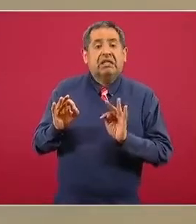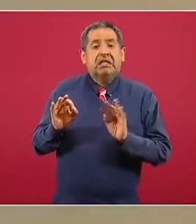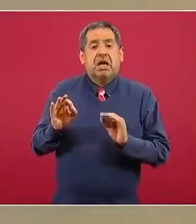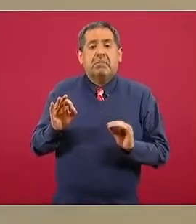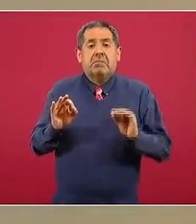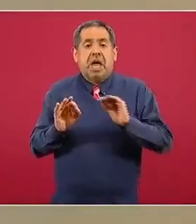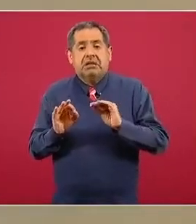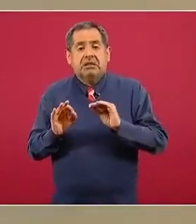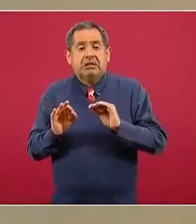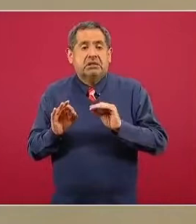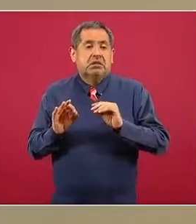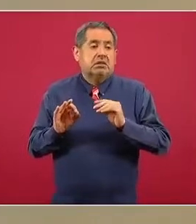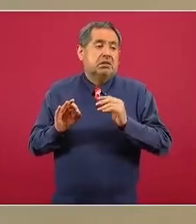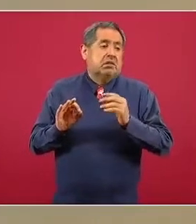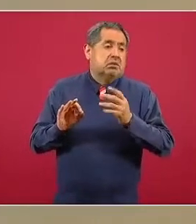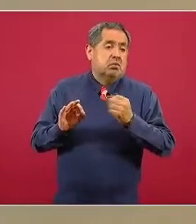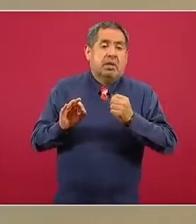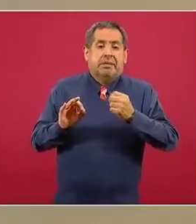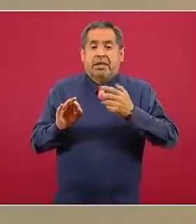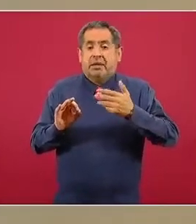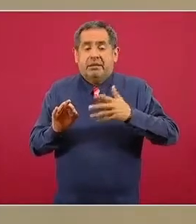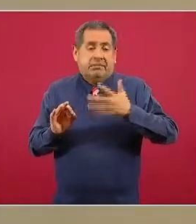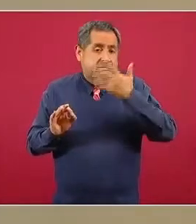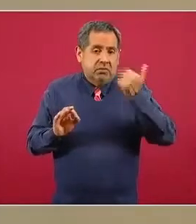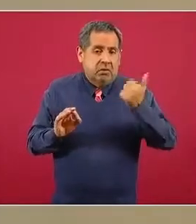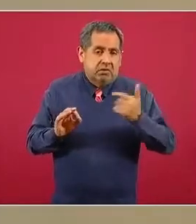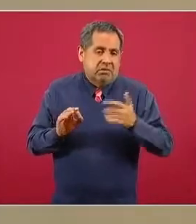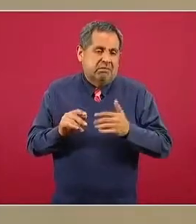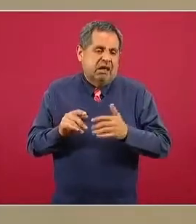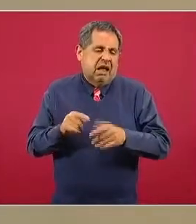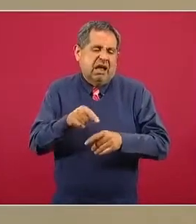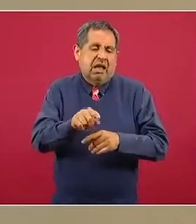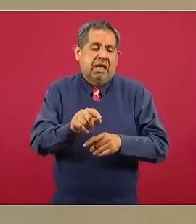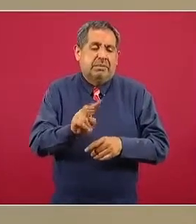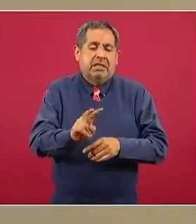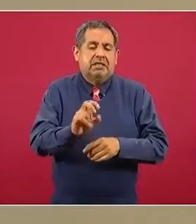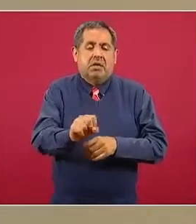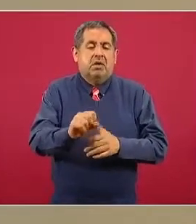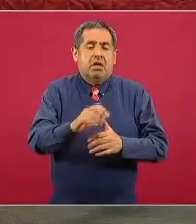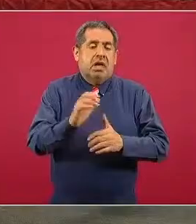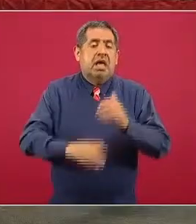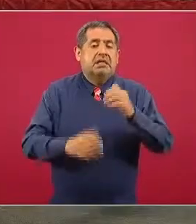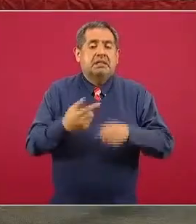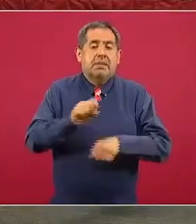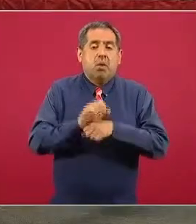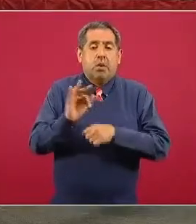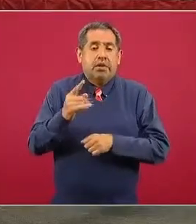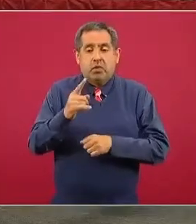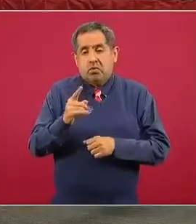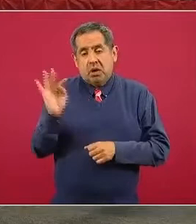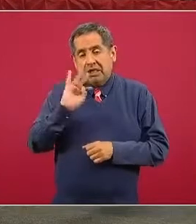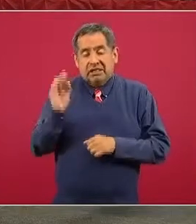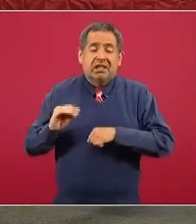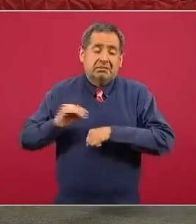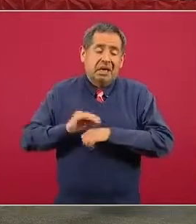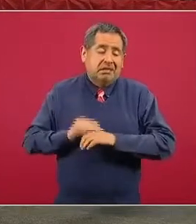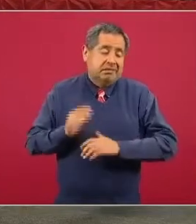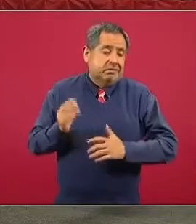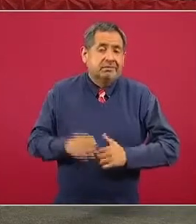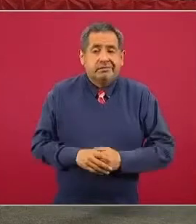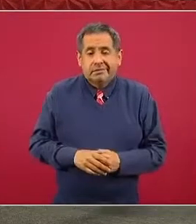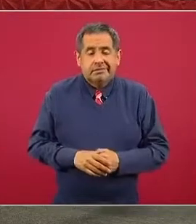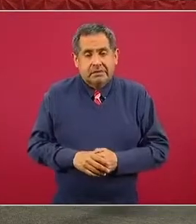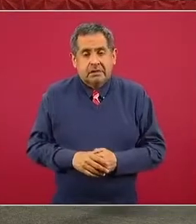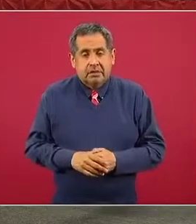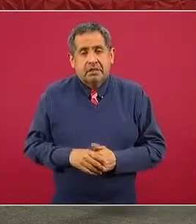todavía elevarse un poco más antes de que cerremos la semana 41 en la gráfica. Continuamos también